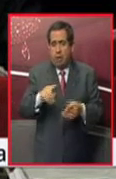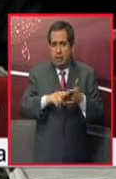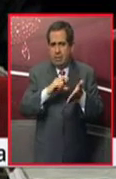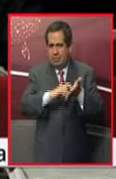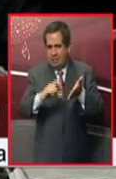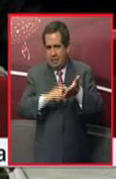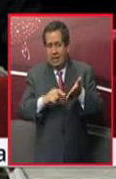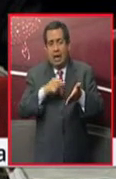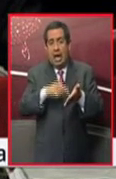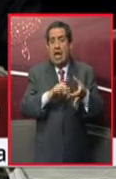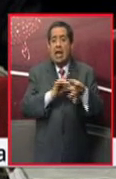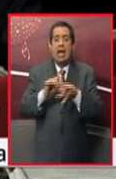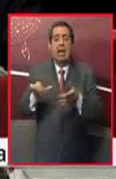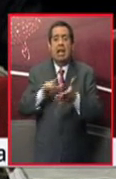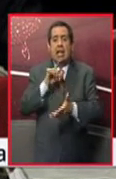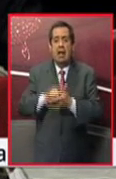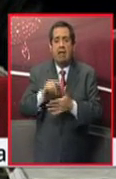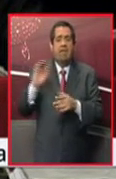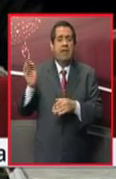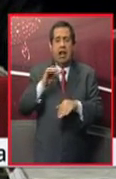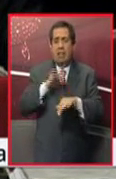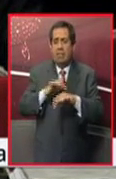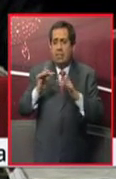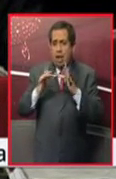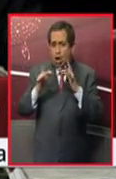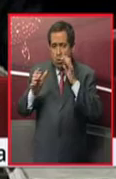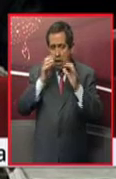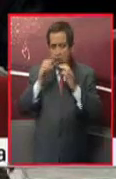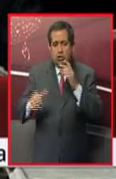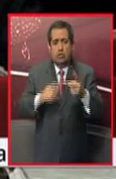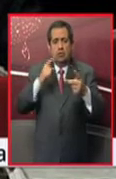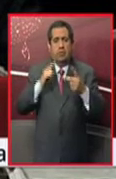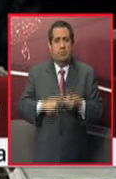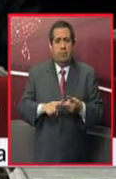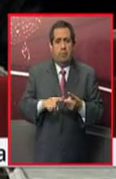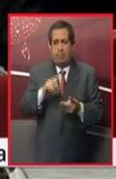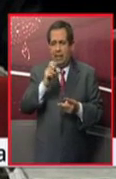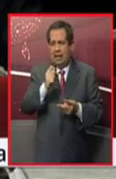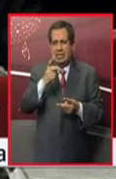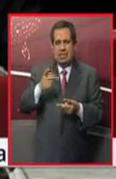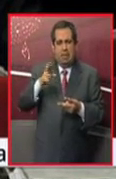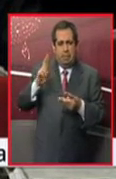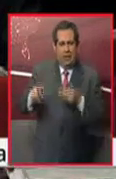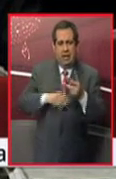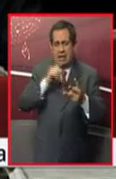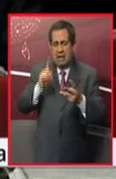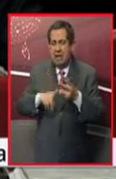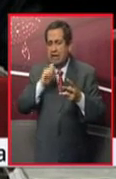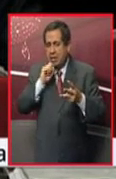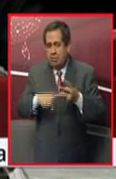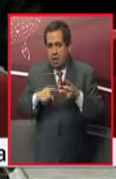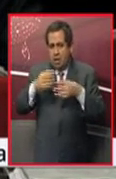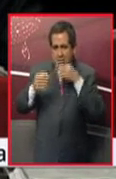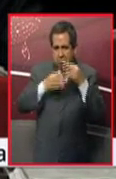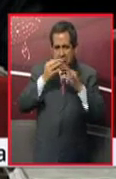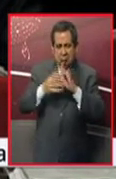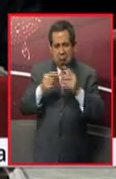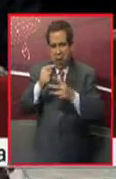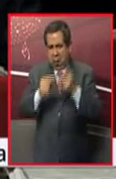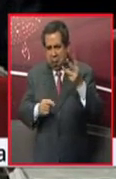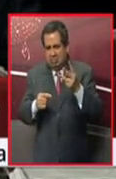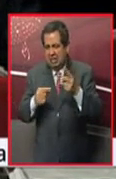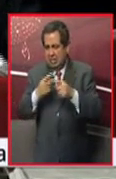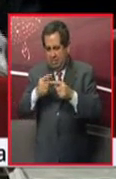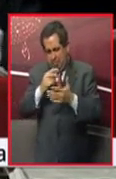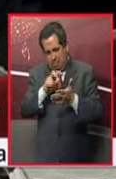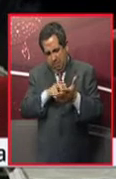transitorio del decreto por el que se expiden la Ley Federal de Telecomunicaciones y Radiodifusión y la Ley del Sistema Público de Radiodifusión del Estado mexicano y se reforman, adicionan y derogan